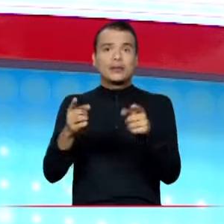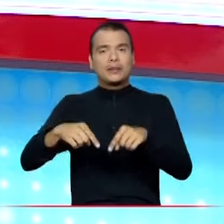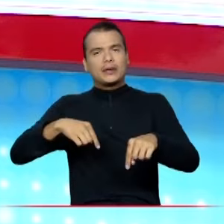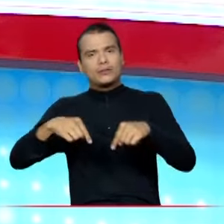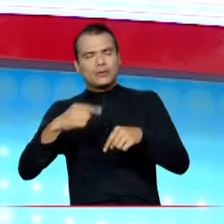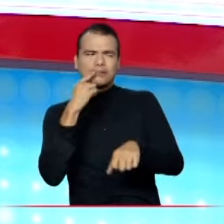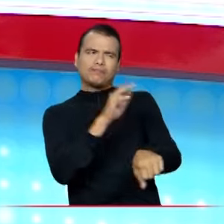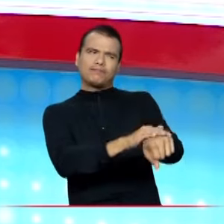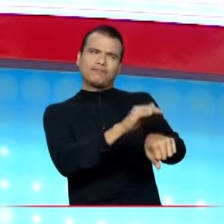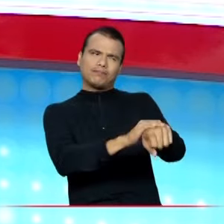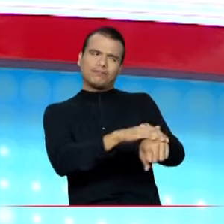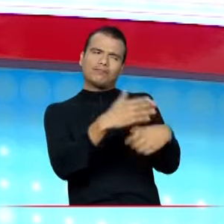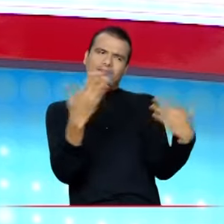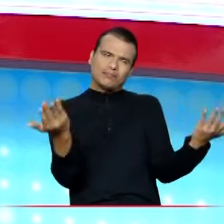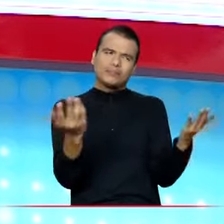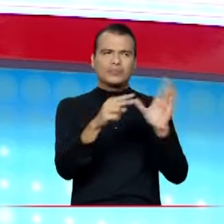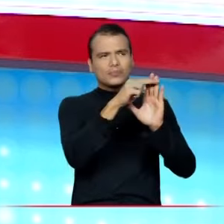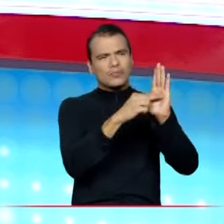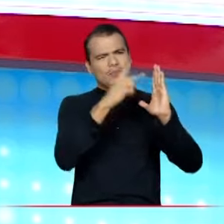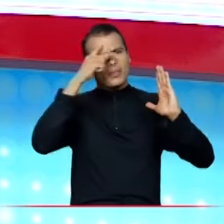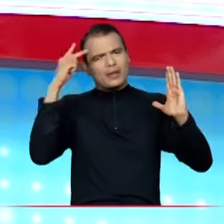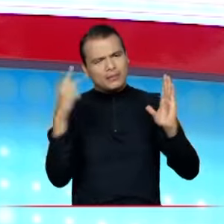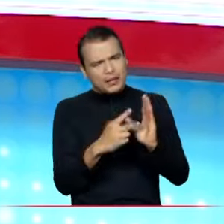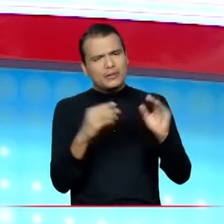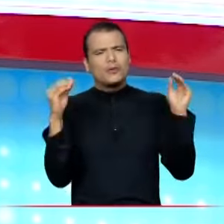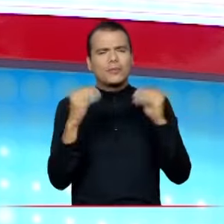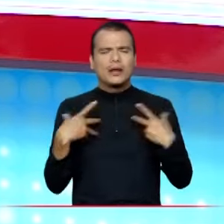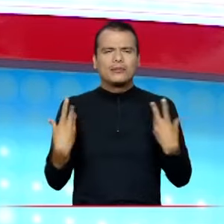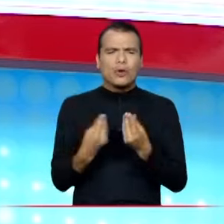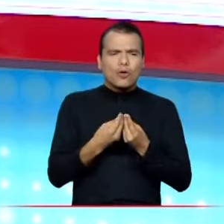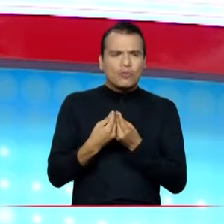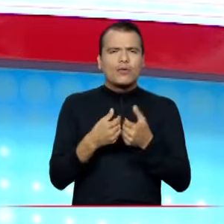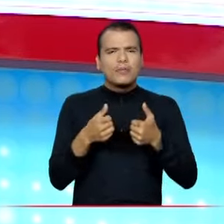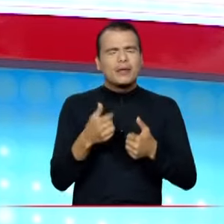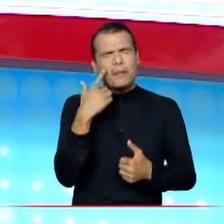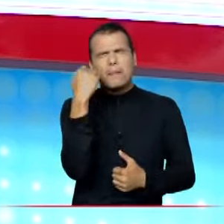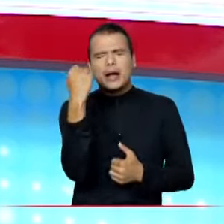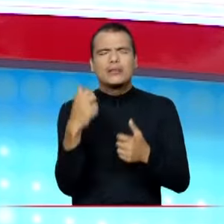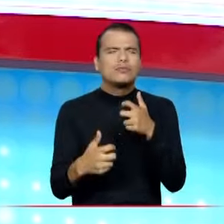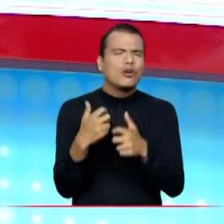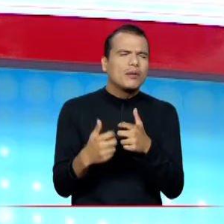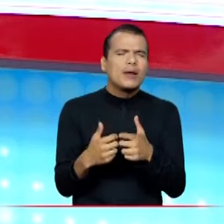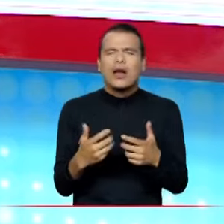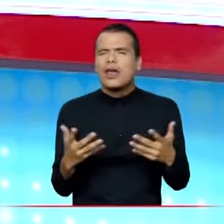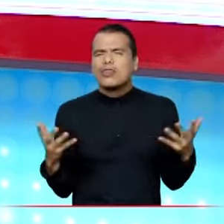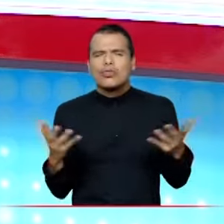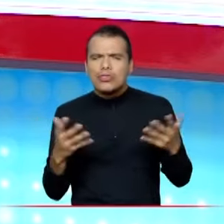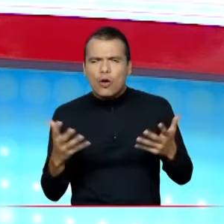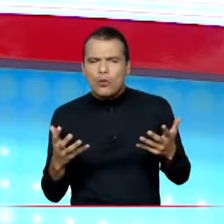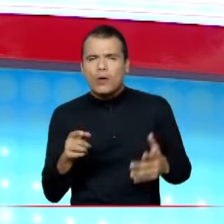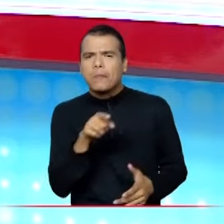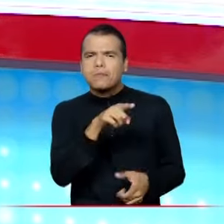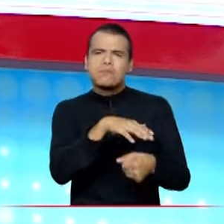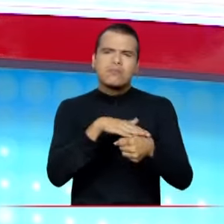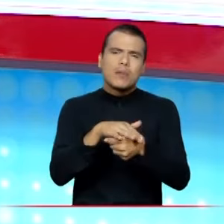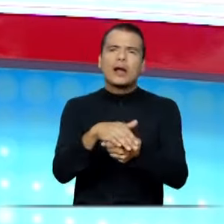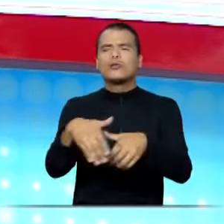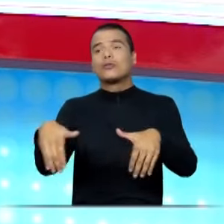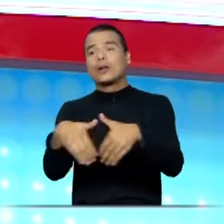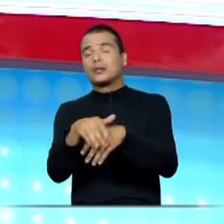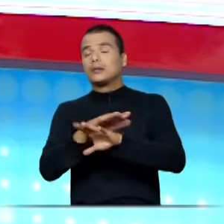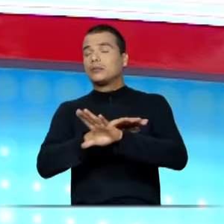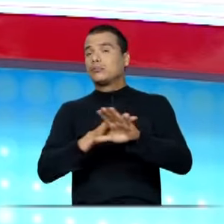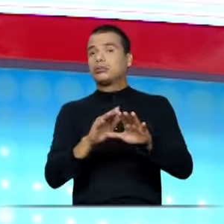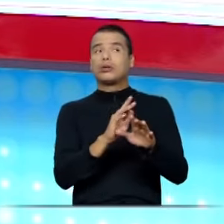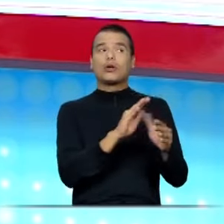la convivencia. Luisa Solís, buenas noches. Hay zonas ya identificadas como críticas, barrios donde los mismos vecinos